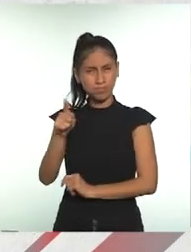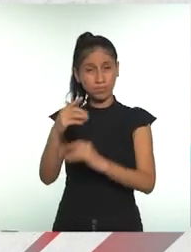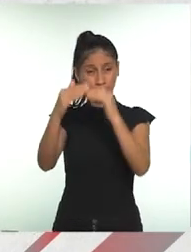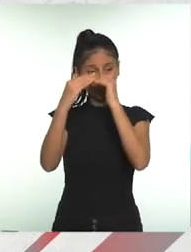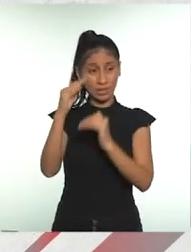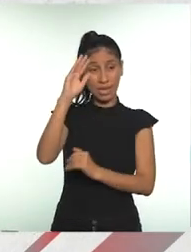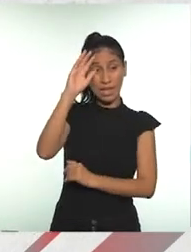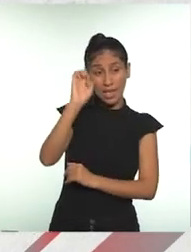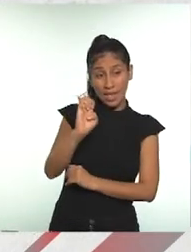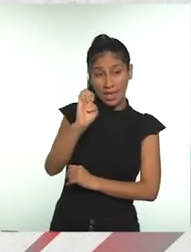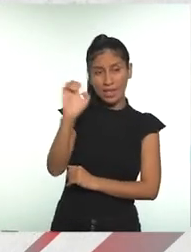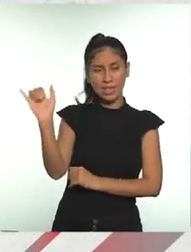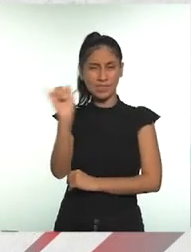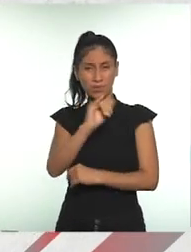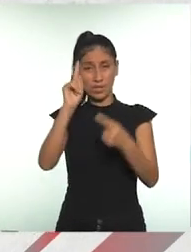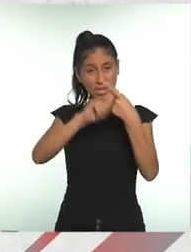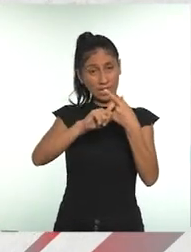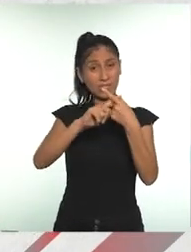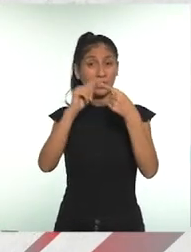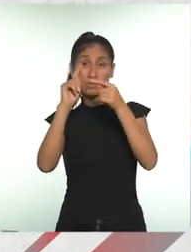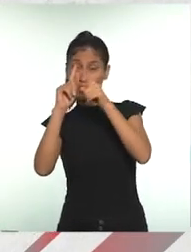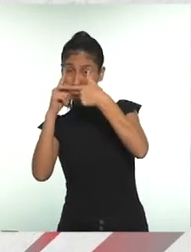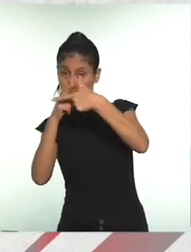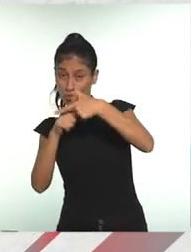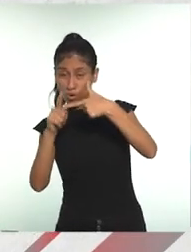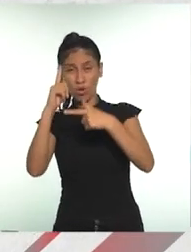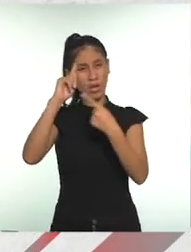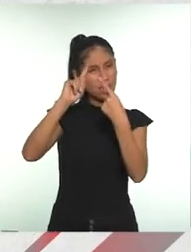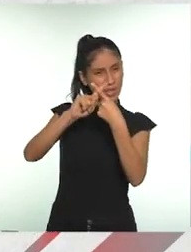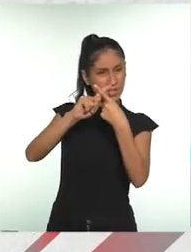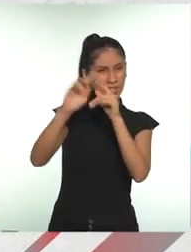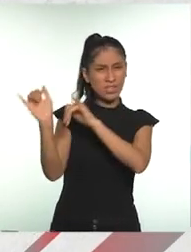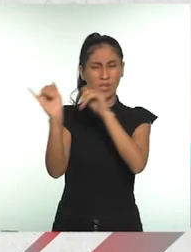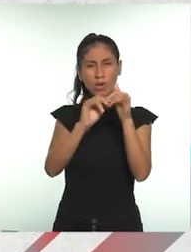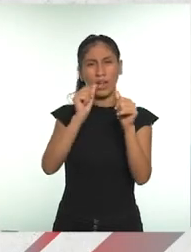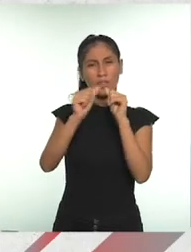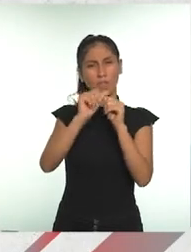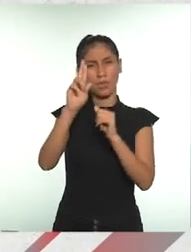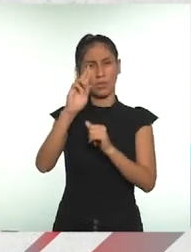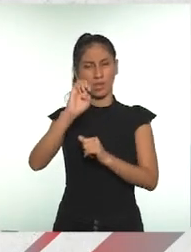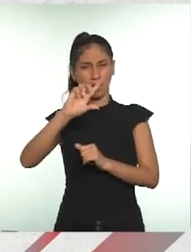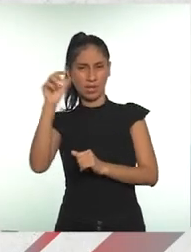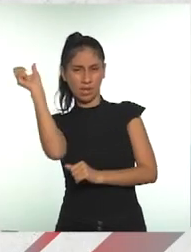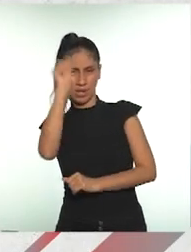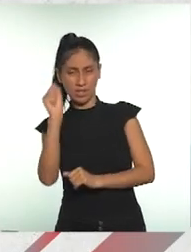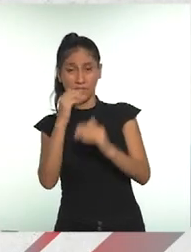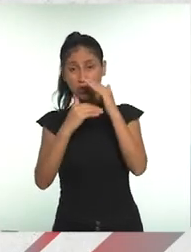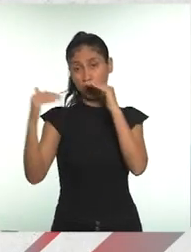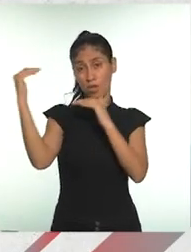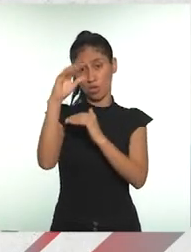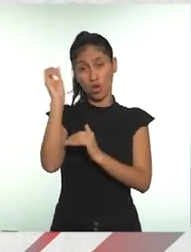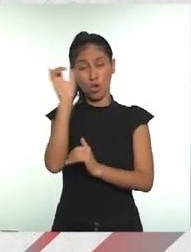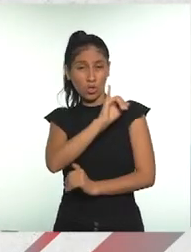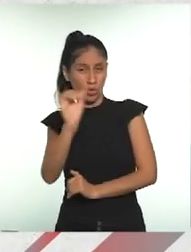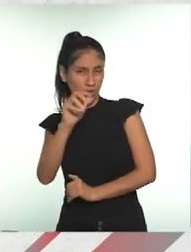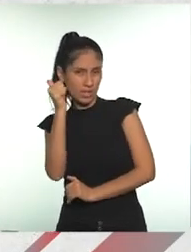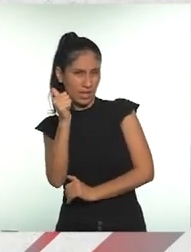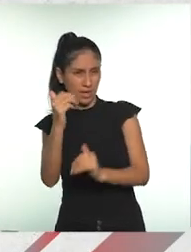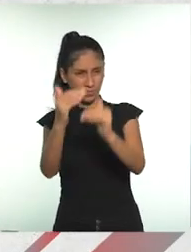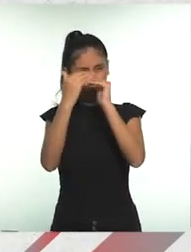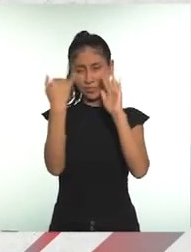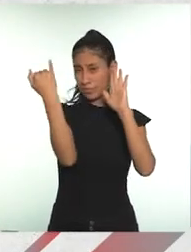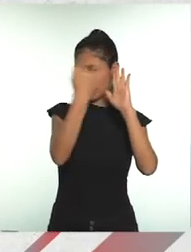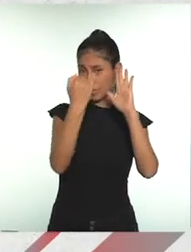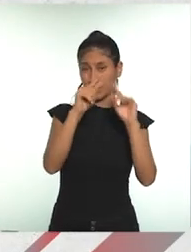El intervalo E es igual a X tal que X, pertenece al conjunto de los números reales y es mayor o igual que A. En la notación